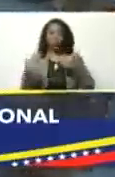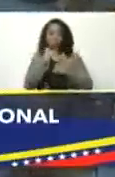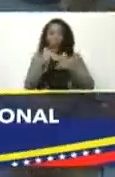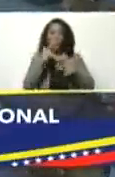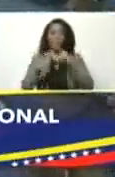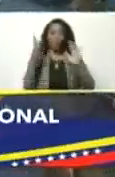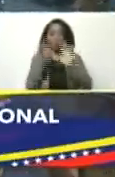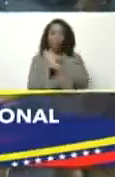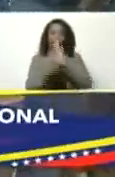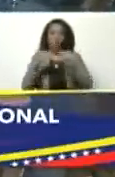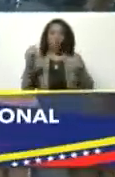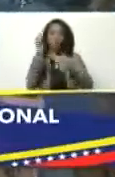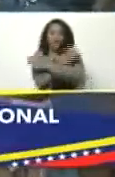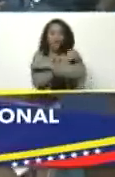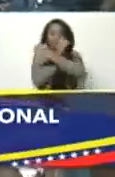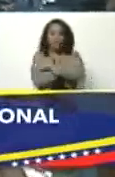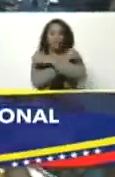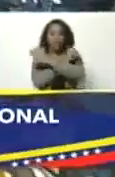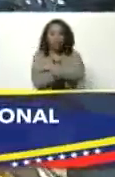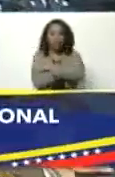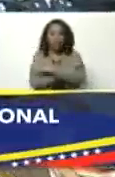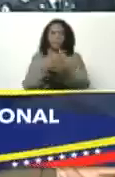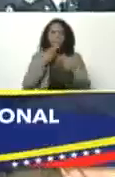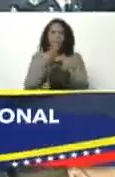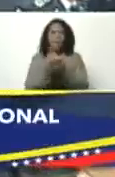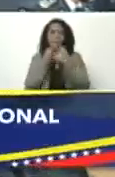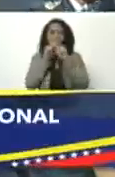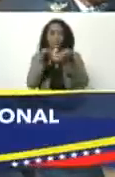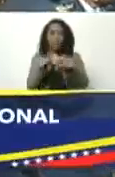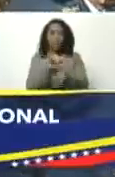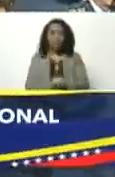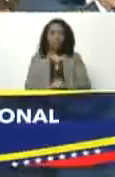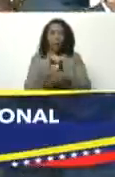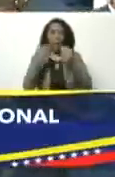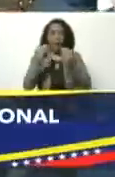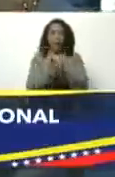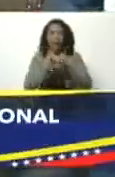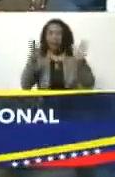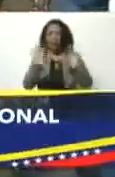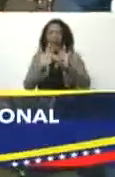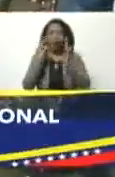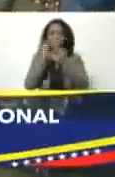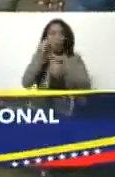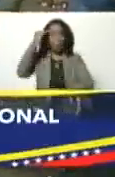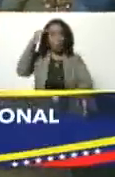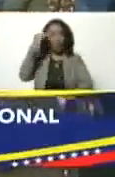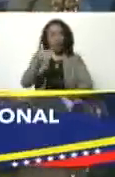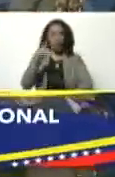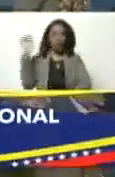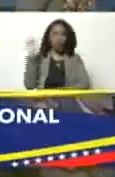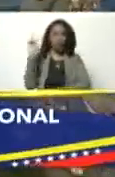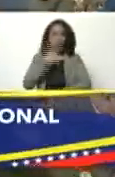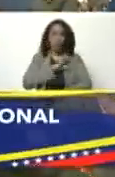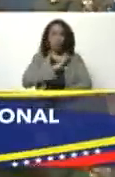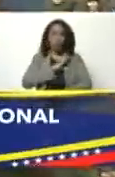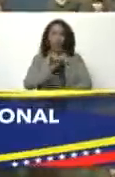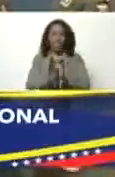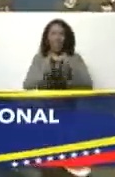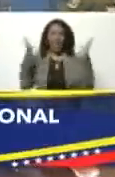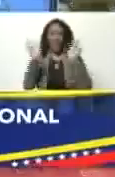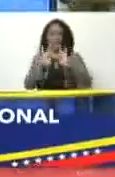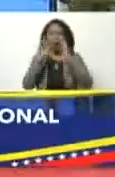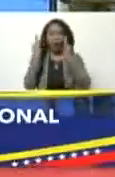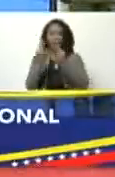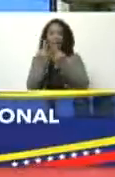sobre todo felicitar y pedir las bendiciones para la gran familia militar de Venezuela, la gran